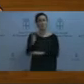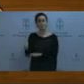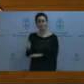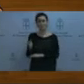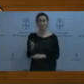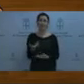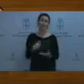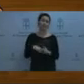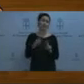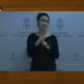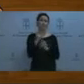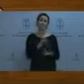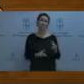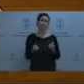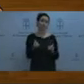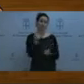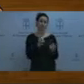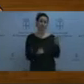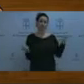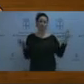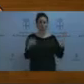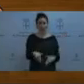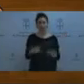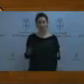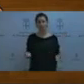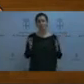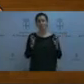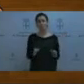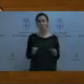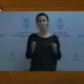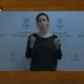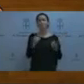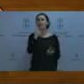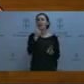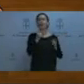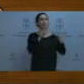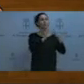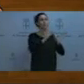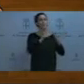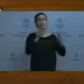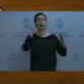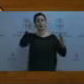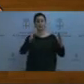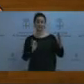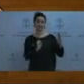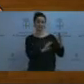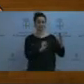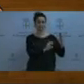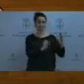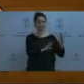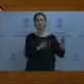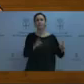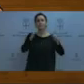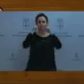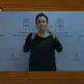en un contexto de crisis económica. Disponer de un centro de depósito supone un esfuerzo para muchos ayuntamientos, esfuerzo